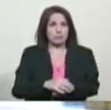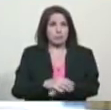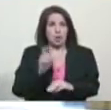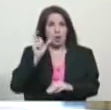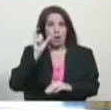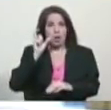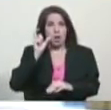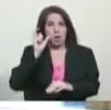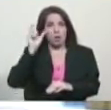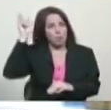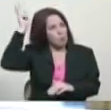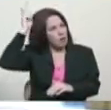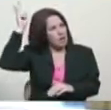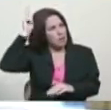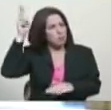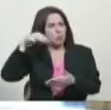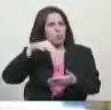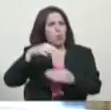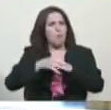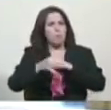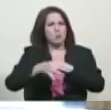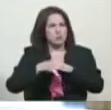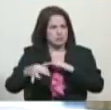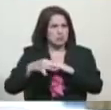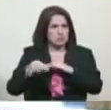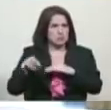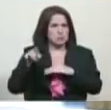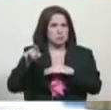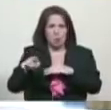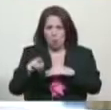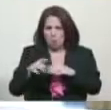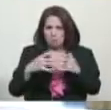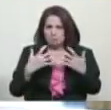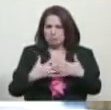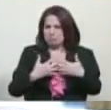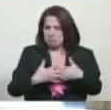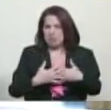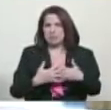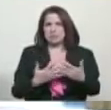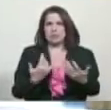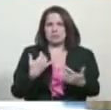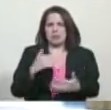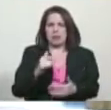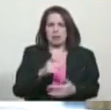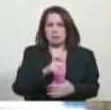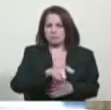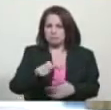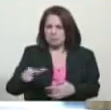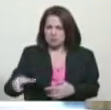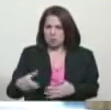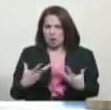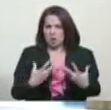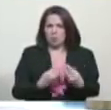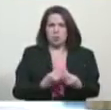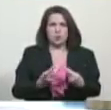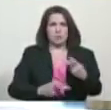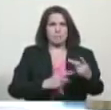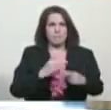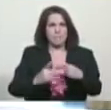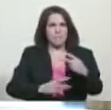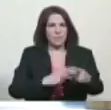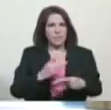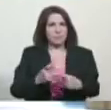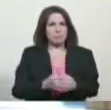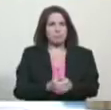Guaycaipuro. Allá está la agrofinca Salas, con un proceso